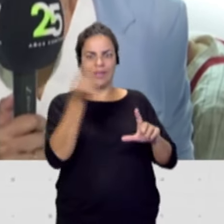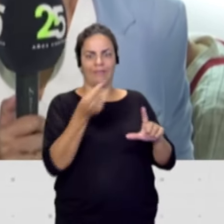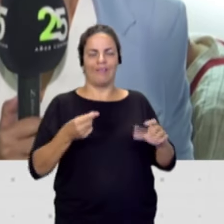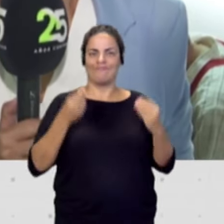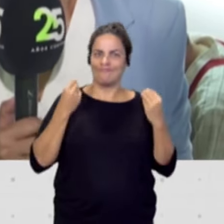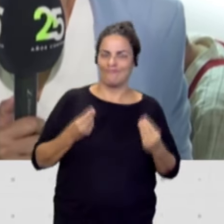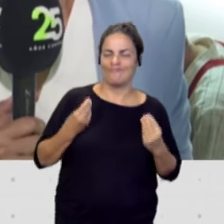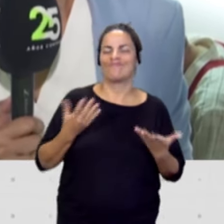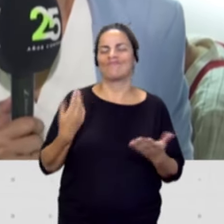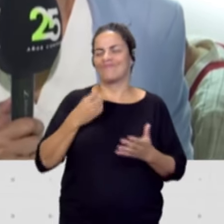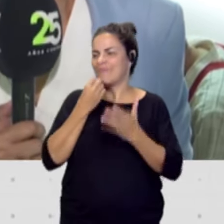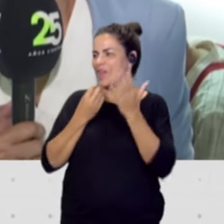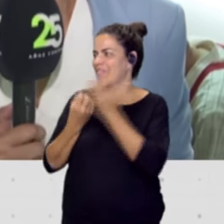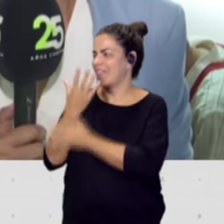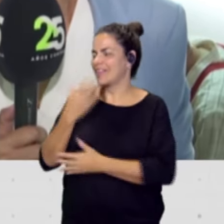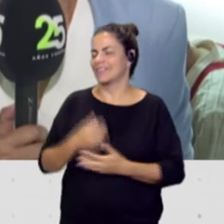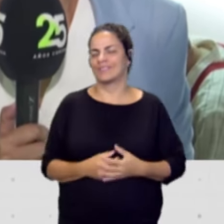días.